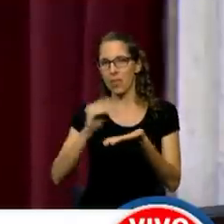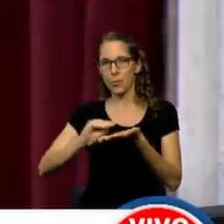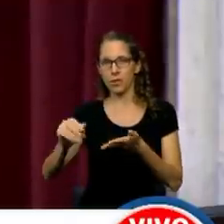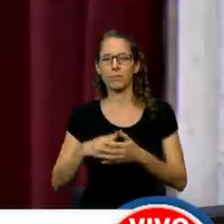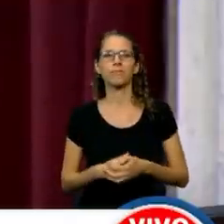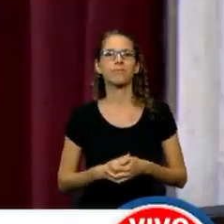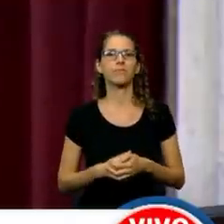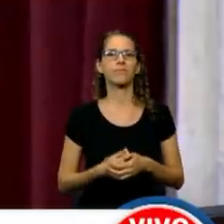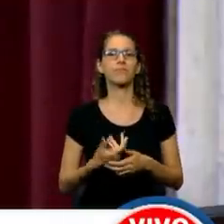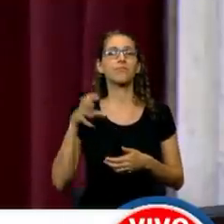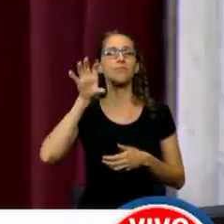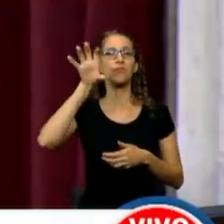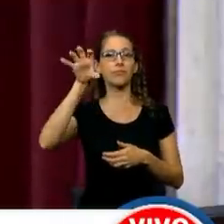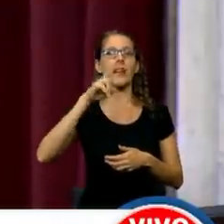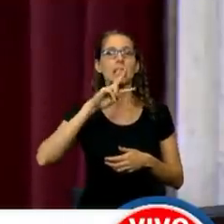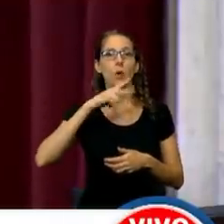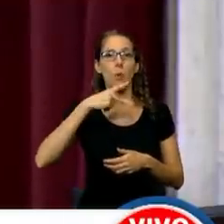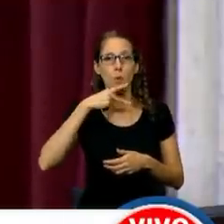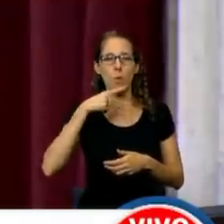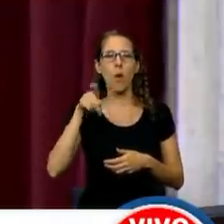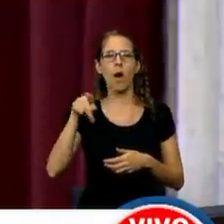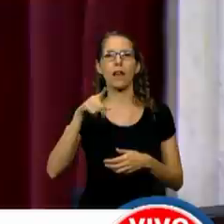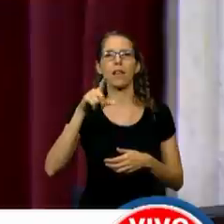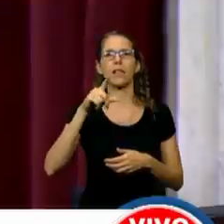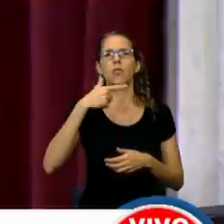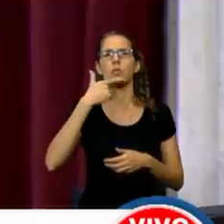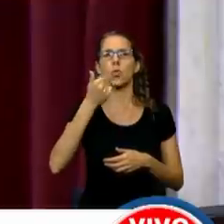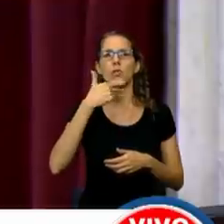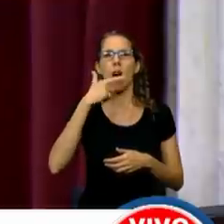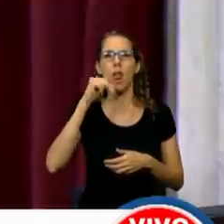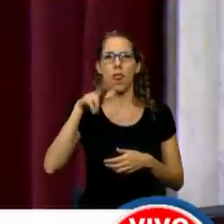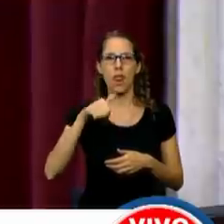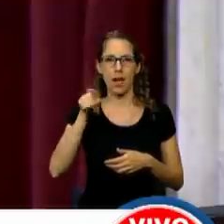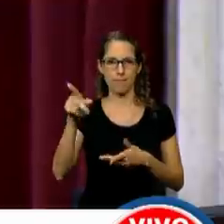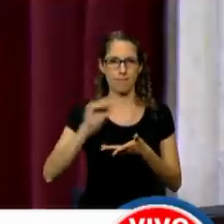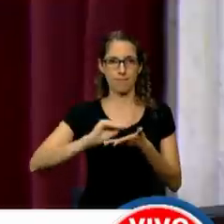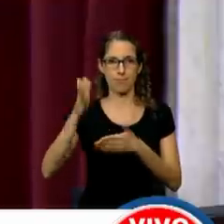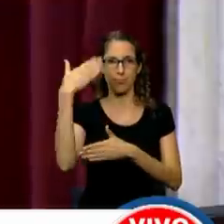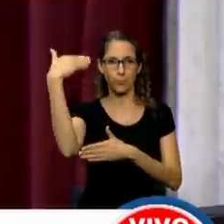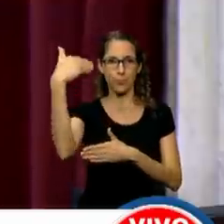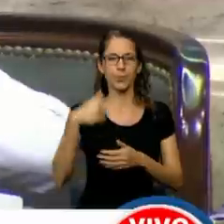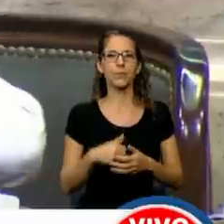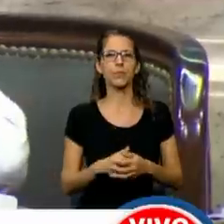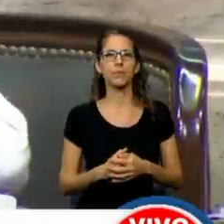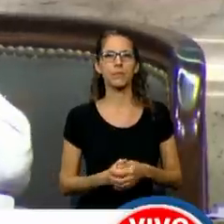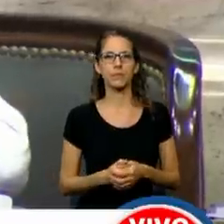provincia de san juan susana la sierra diputada tiene la palabra